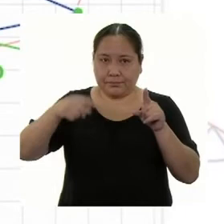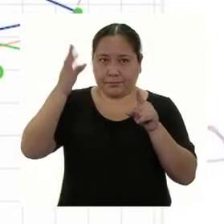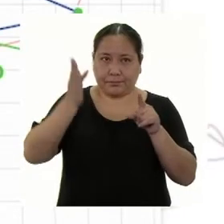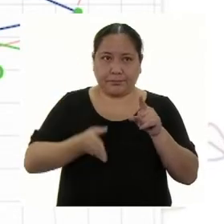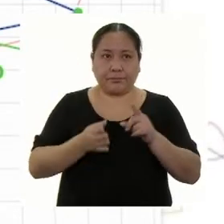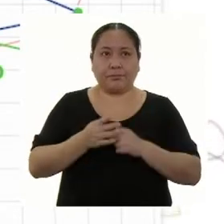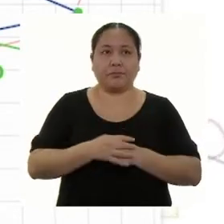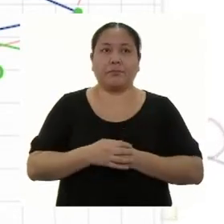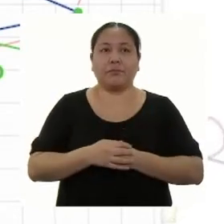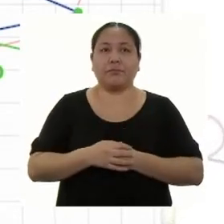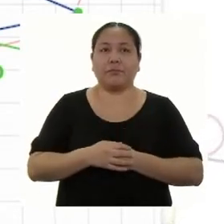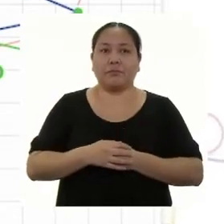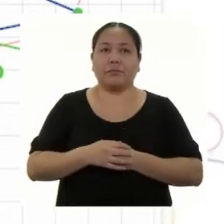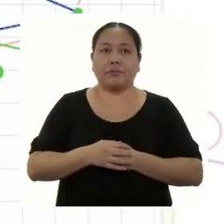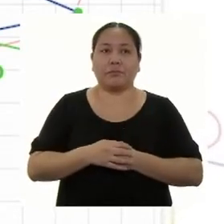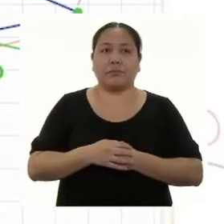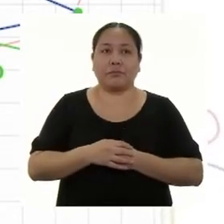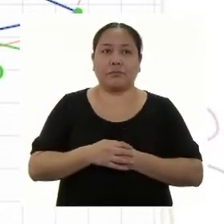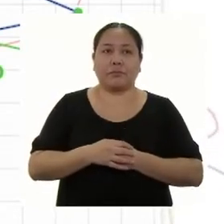recta perpendicular.